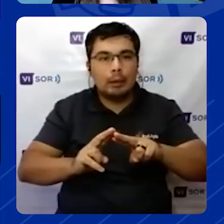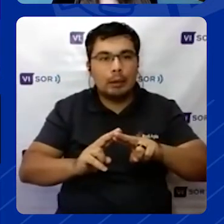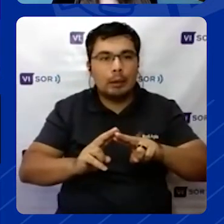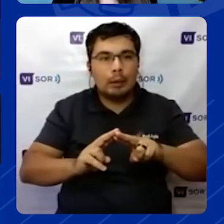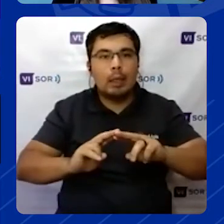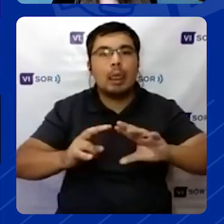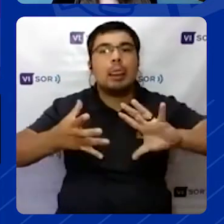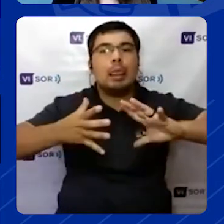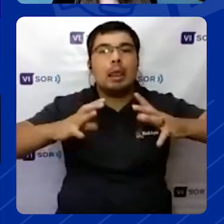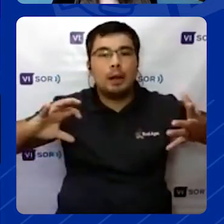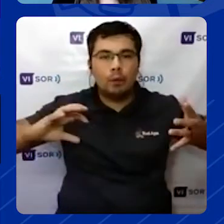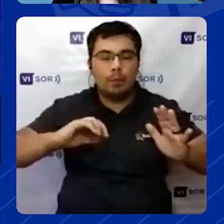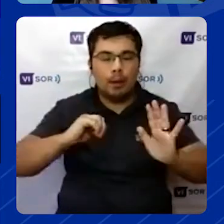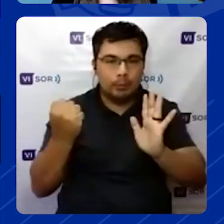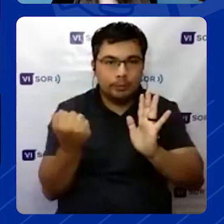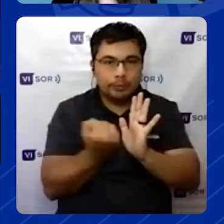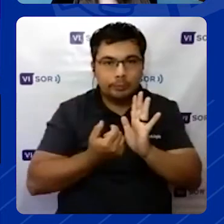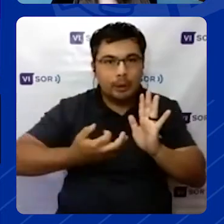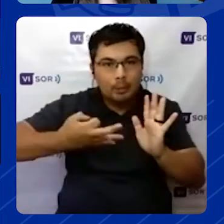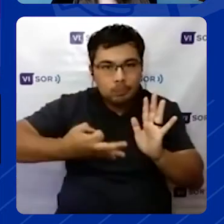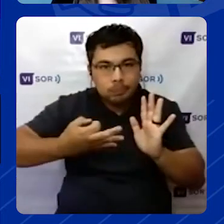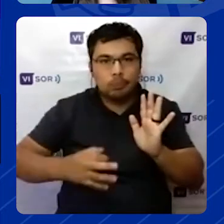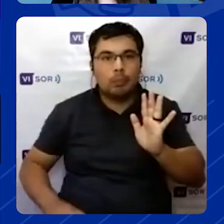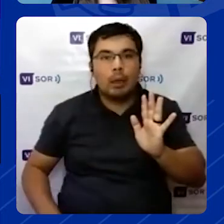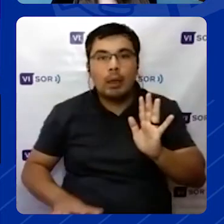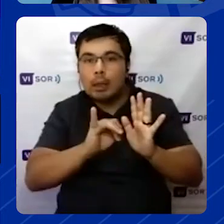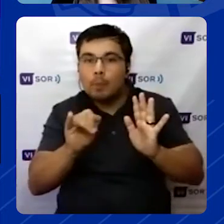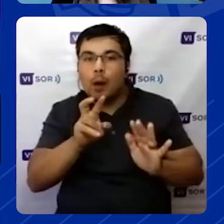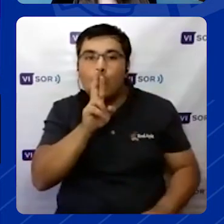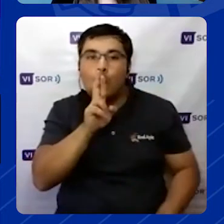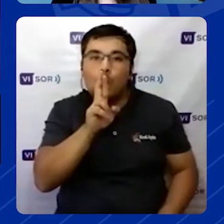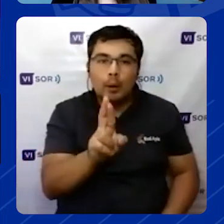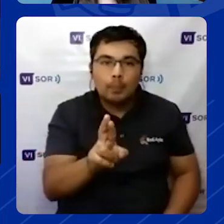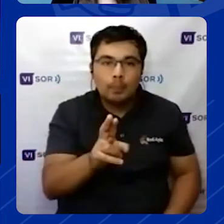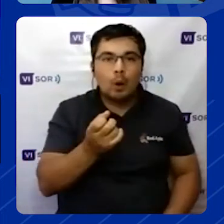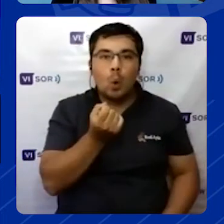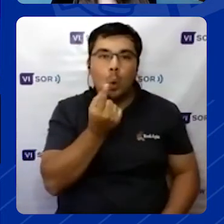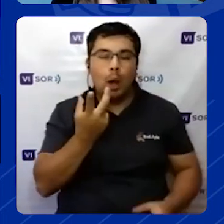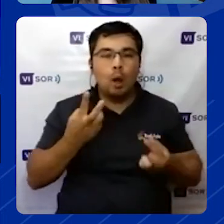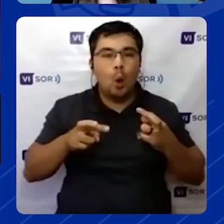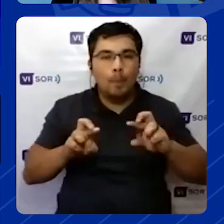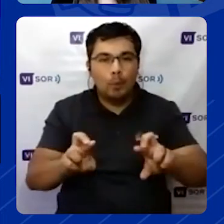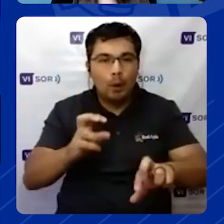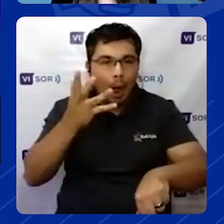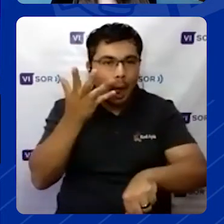y luego sí que también daremos como resultado qué oportunidades hay